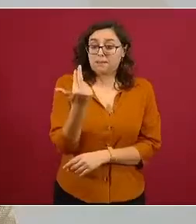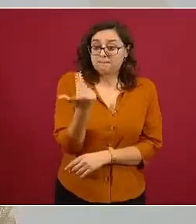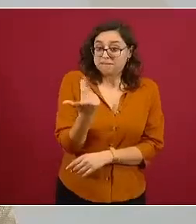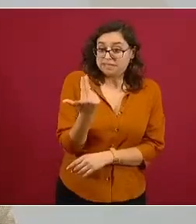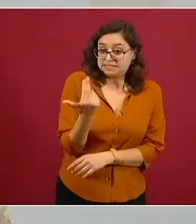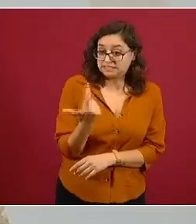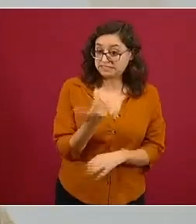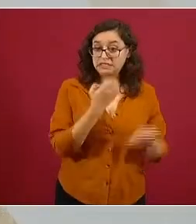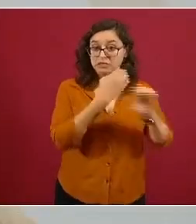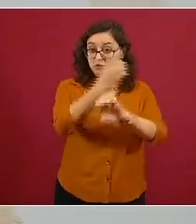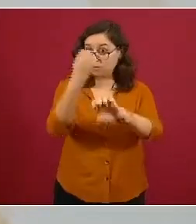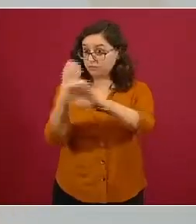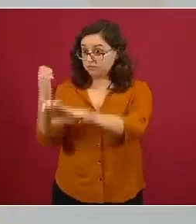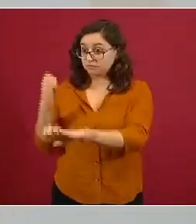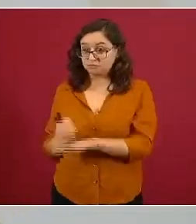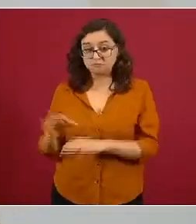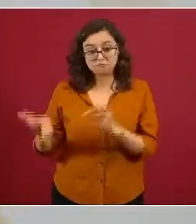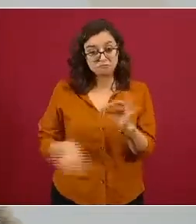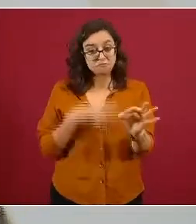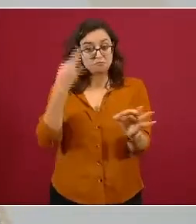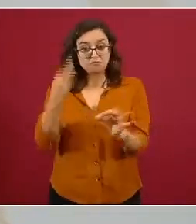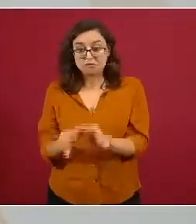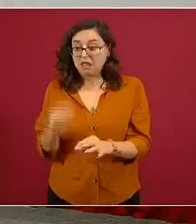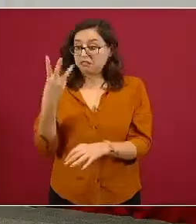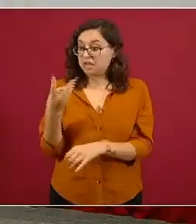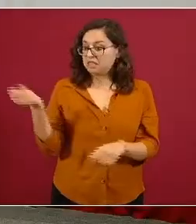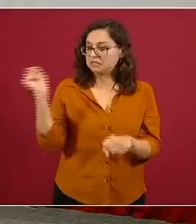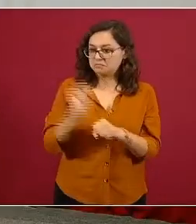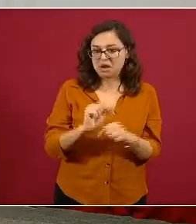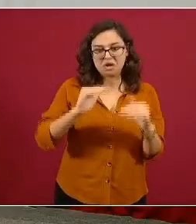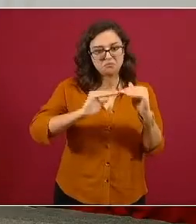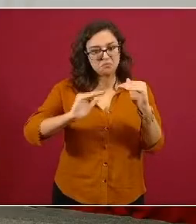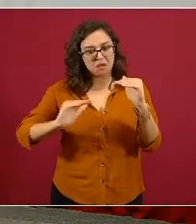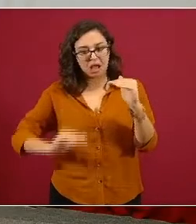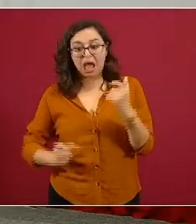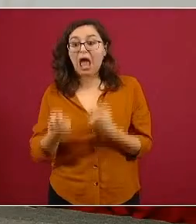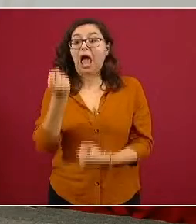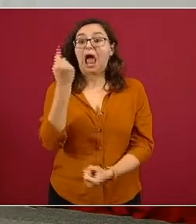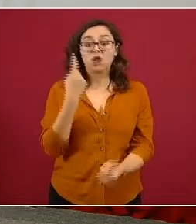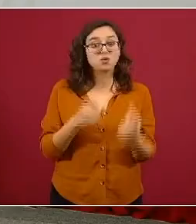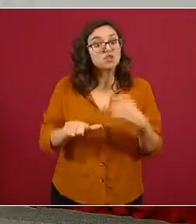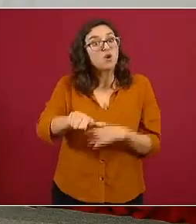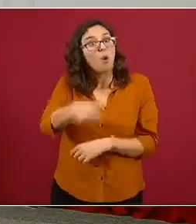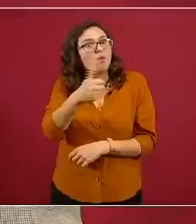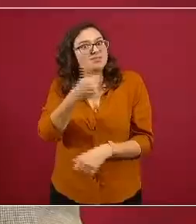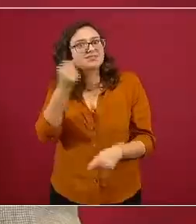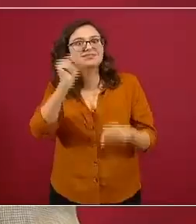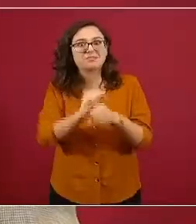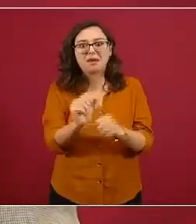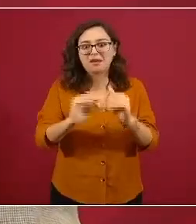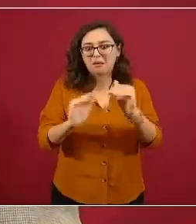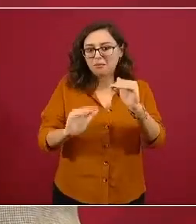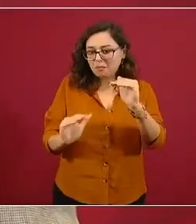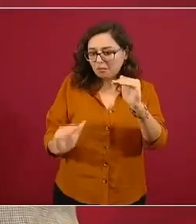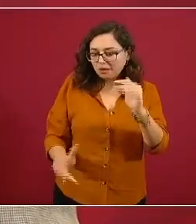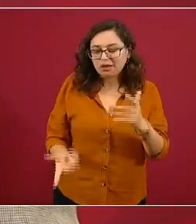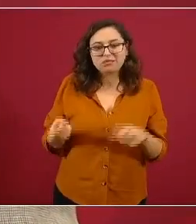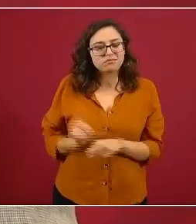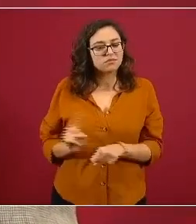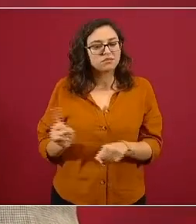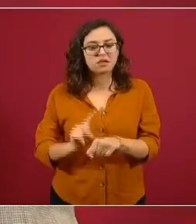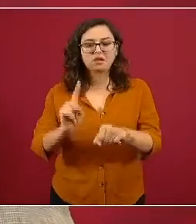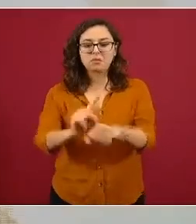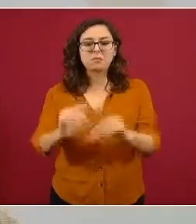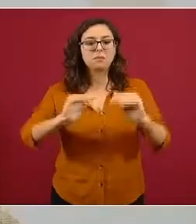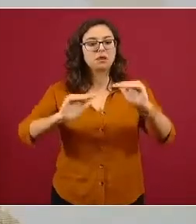32 entidades federativas tengan al menos 3 semanas de descenso, algunas ya 11 semanas de descenso en el número diario de